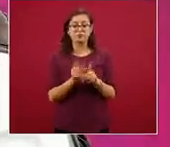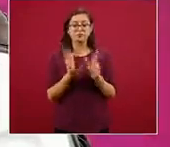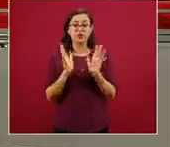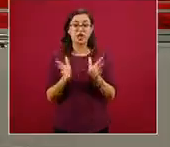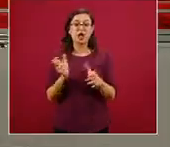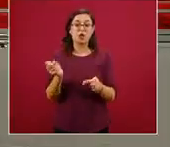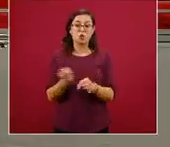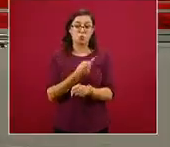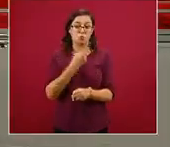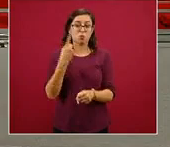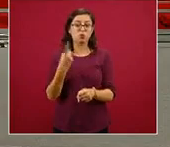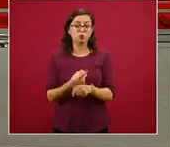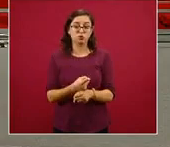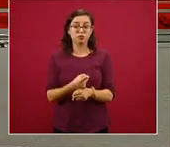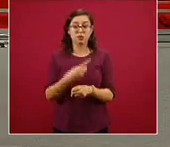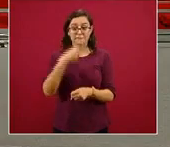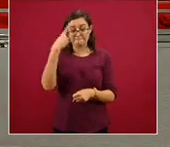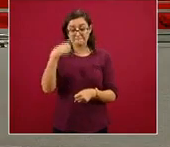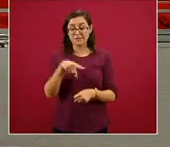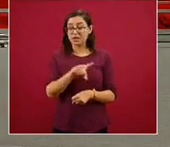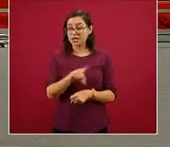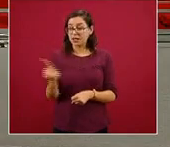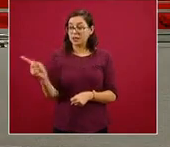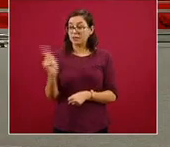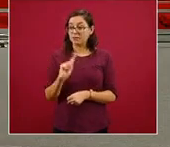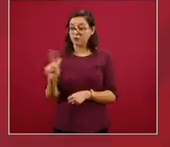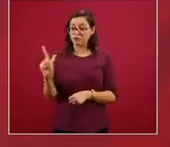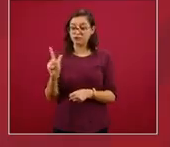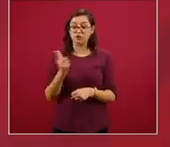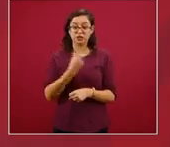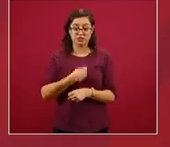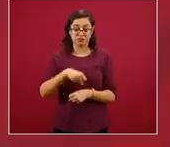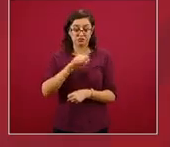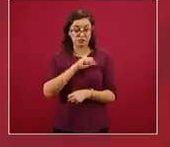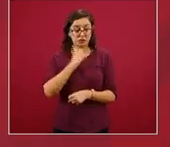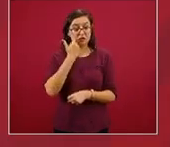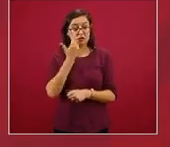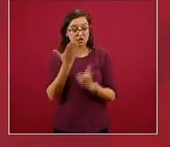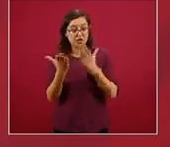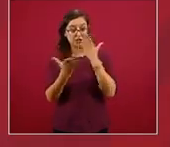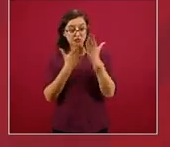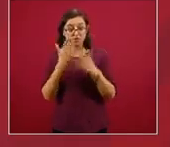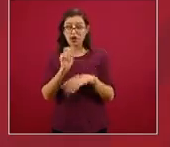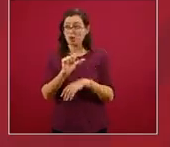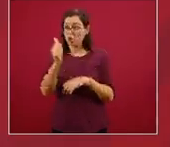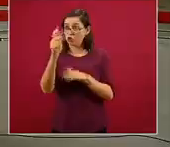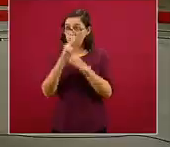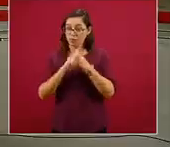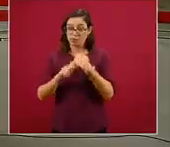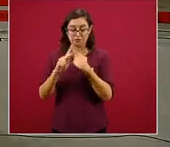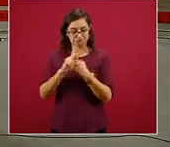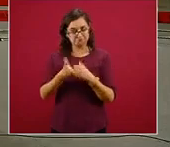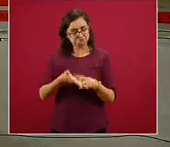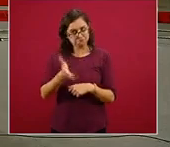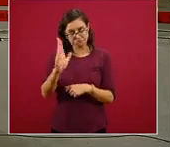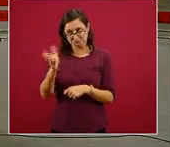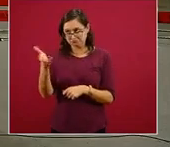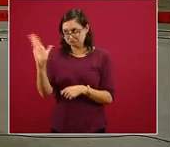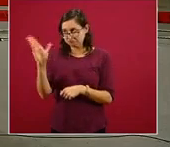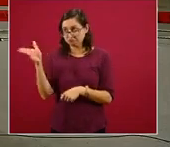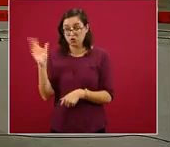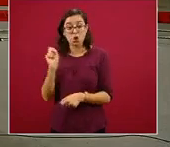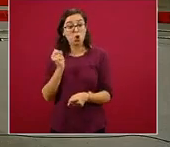está dando a todos estos profesionales de la salud de especializarse en el extranjero. Y esto además es